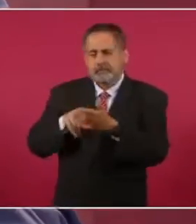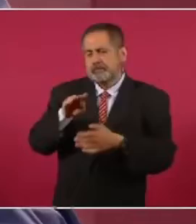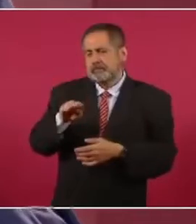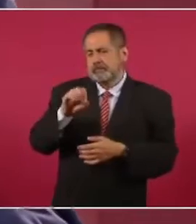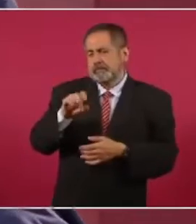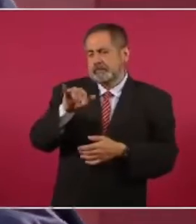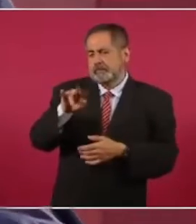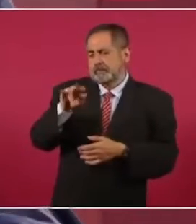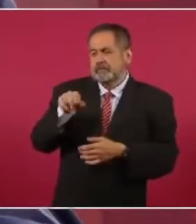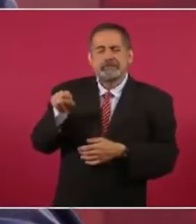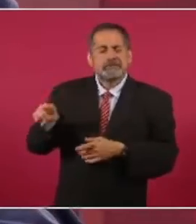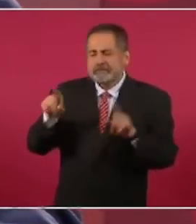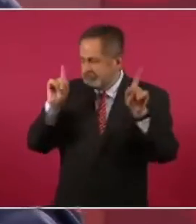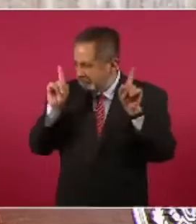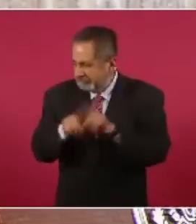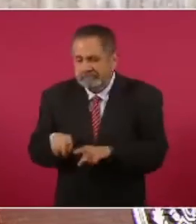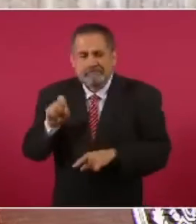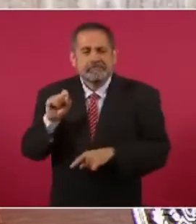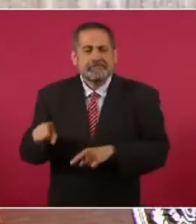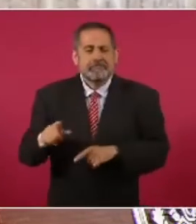y es la enseñanza